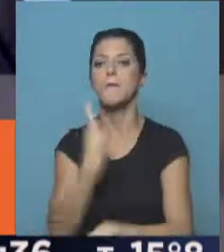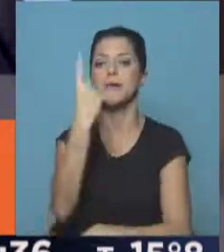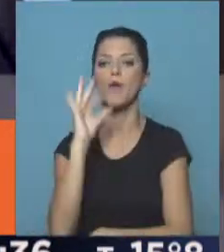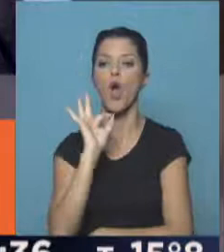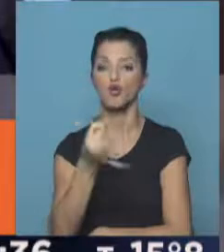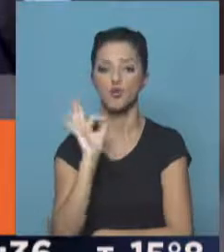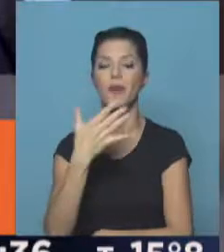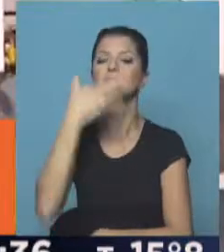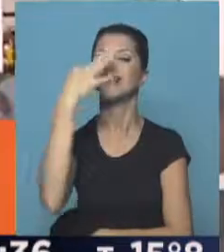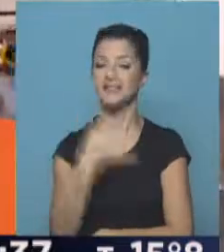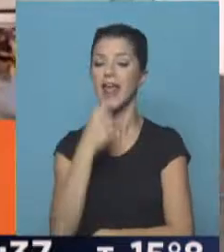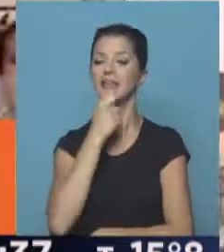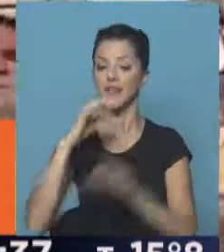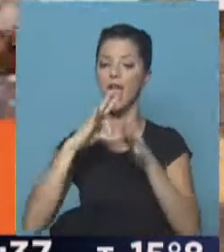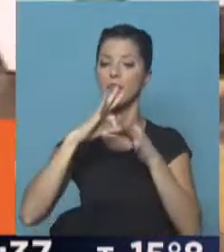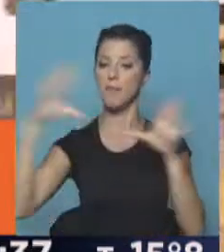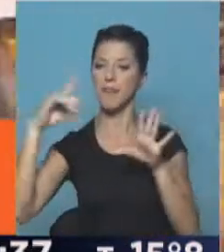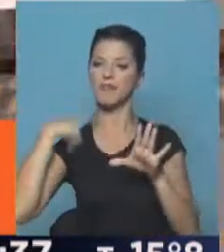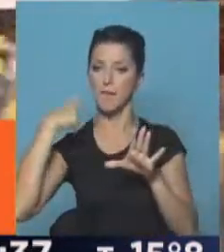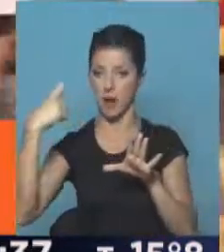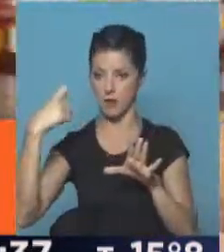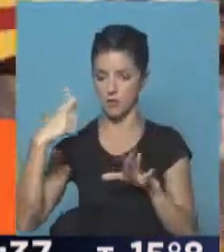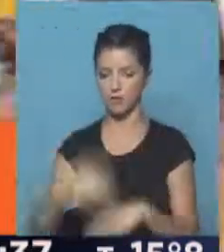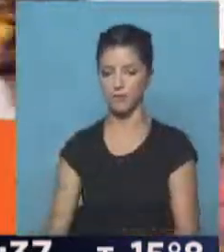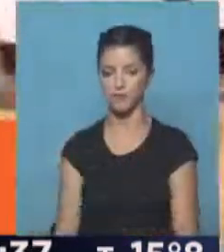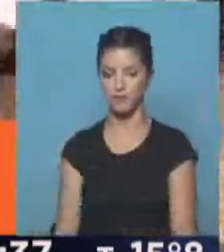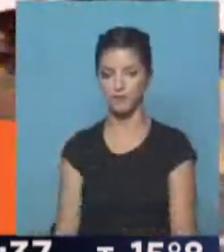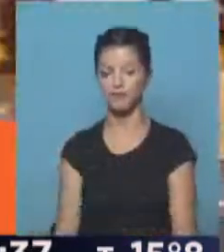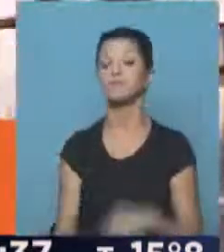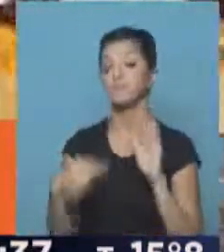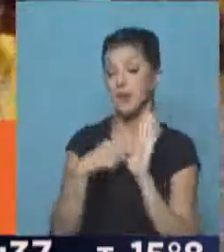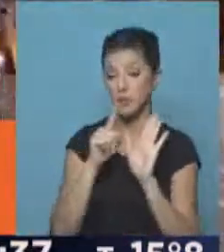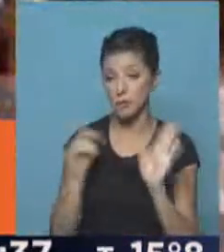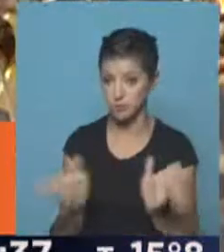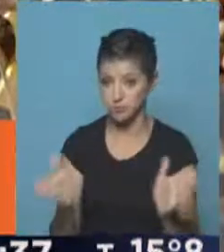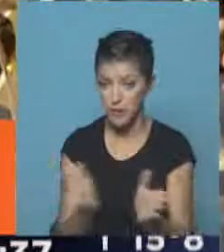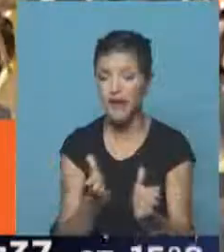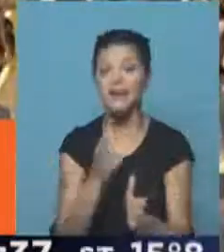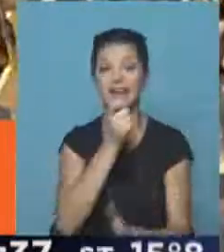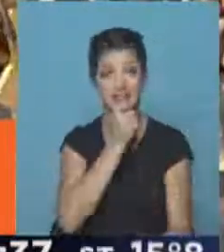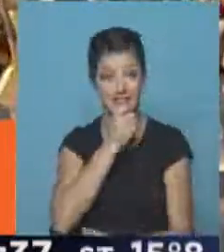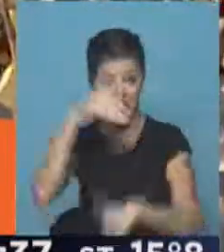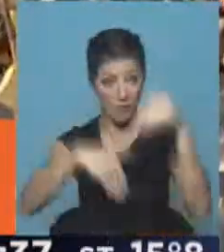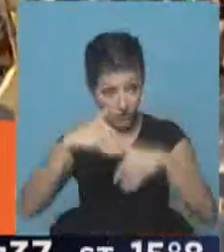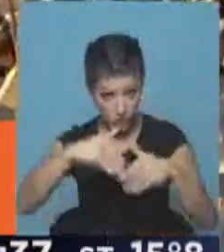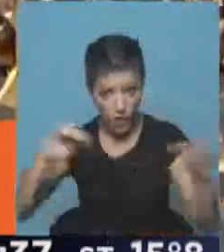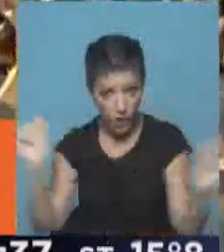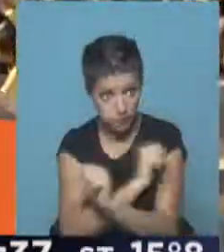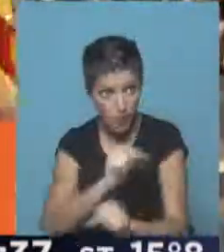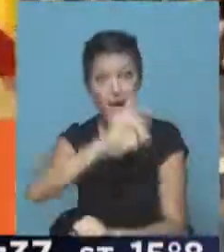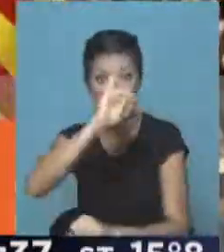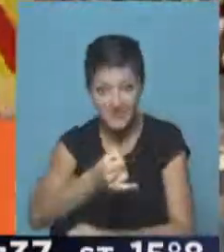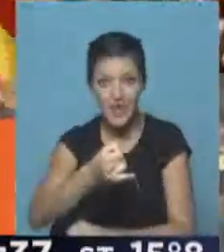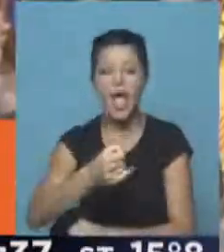para decidir si se independizan de España. La particularidad de esta iniciativa es que en caso de ganar el sí en la consulta, se